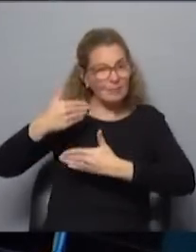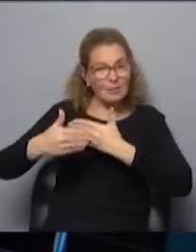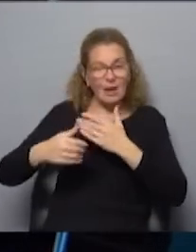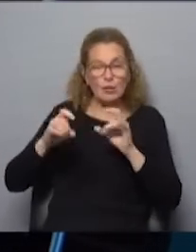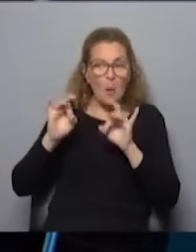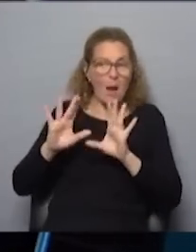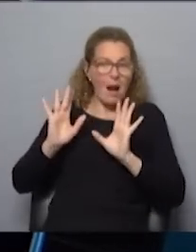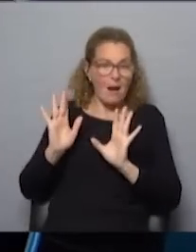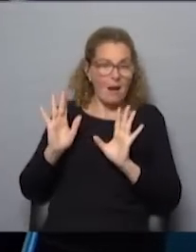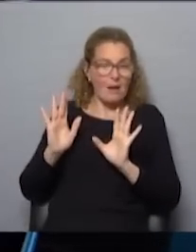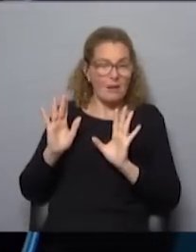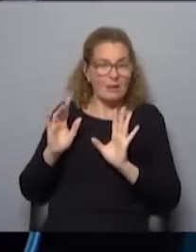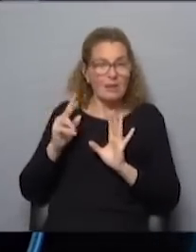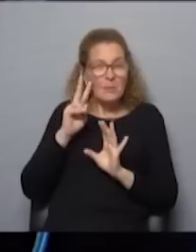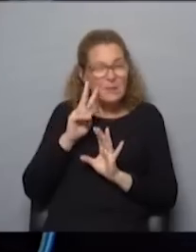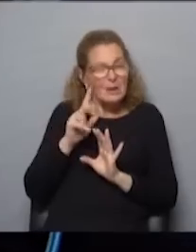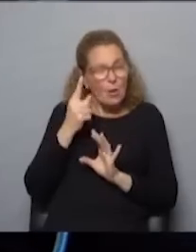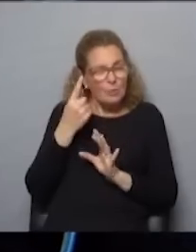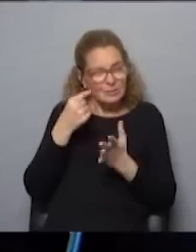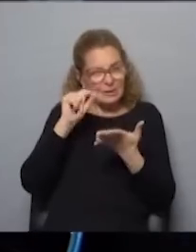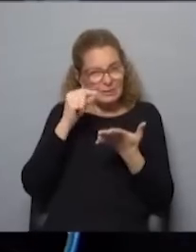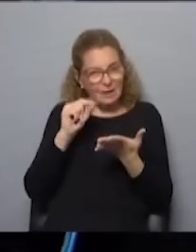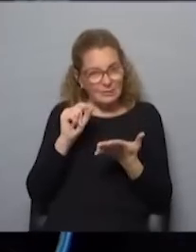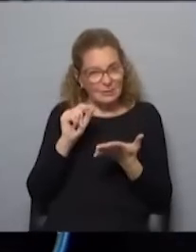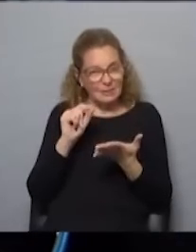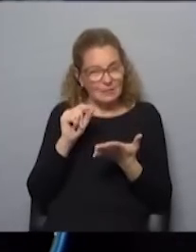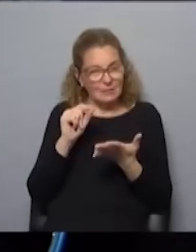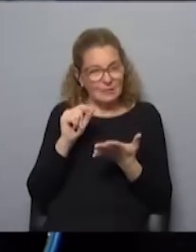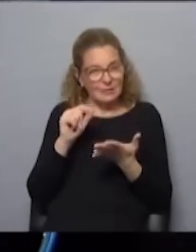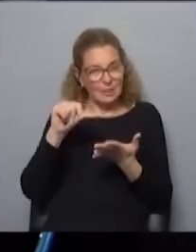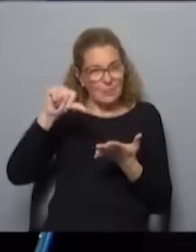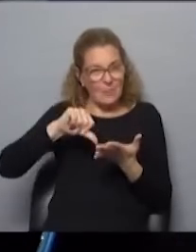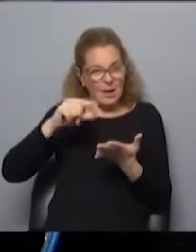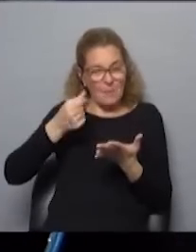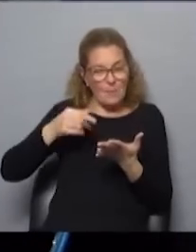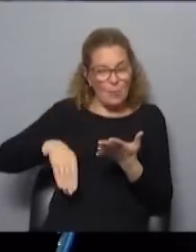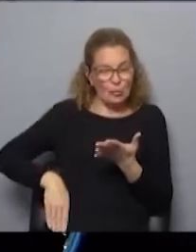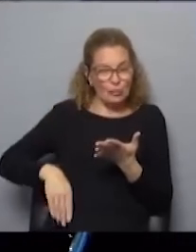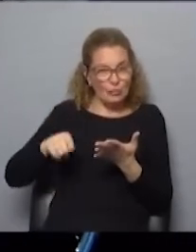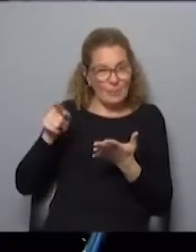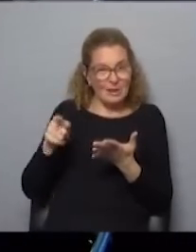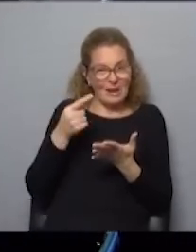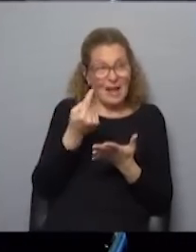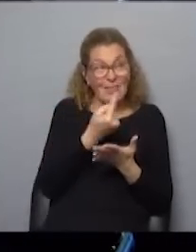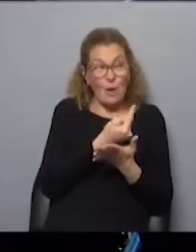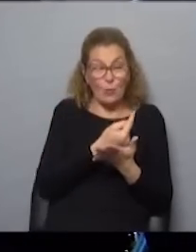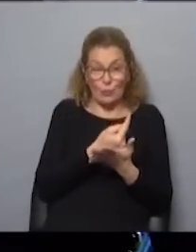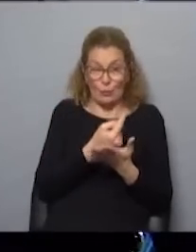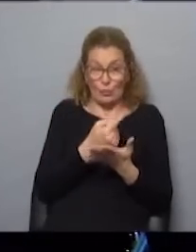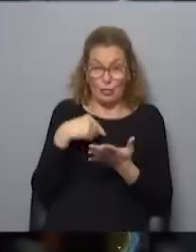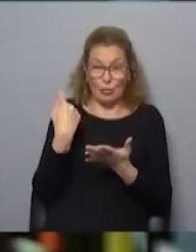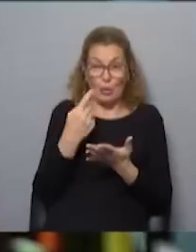normalmente yo seré un detalle que no le perjudica al bolsillo a usted y a los contribuyentes